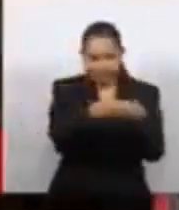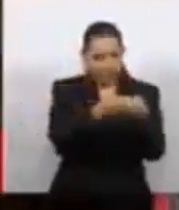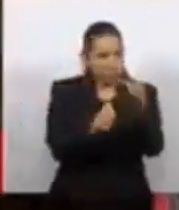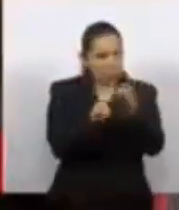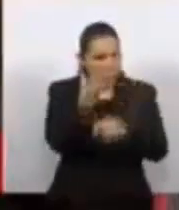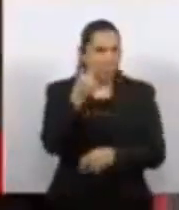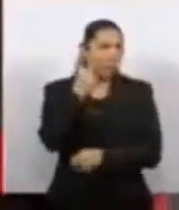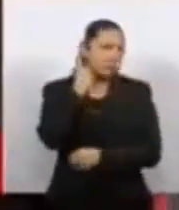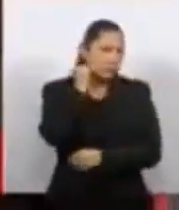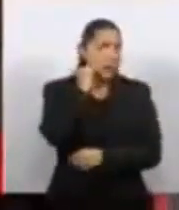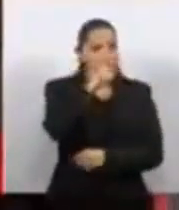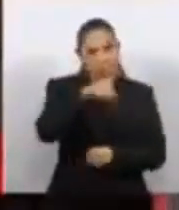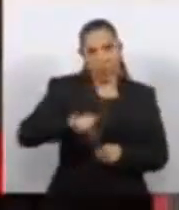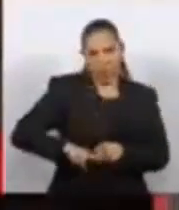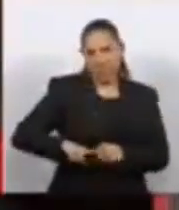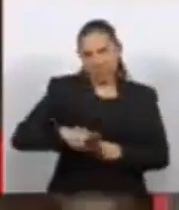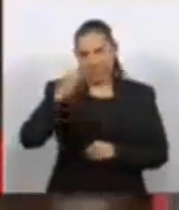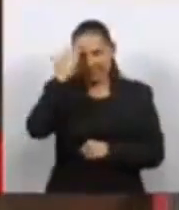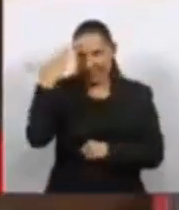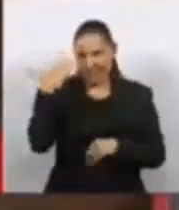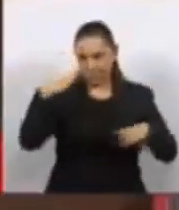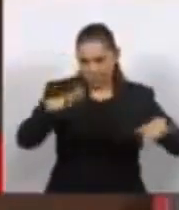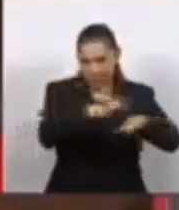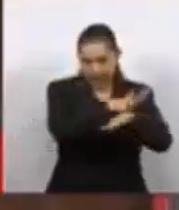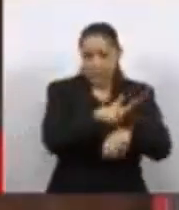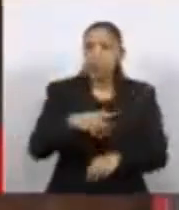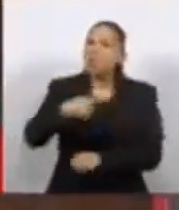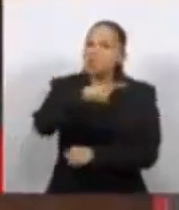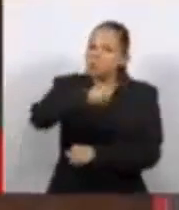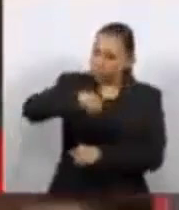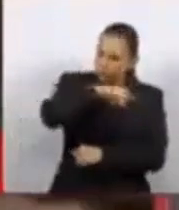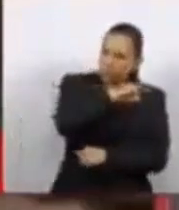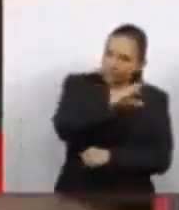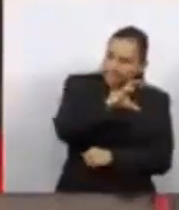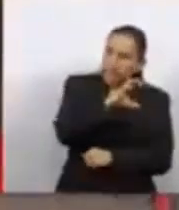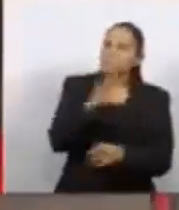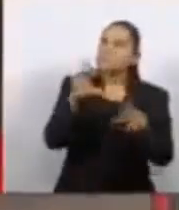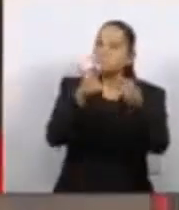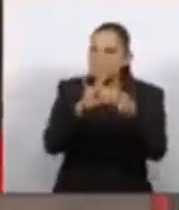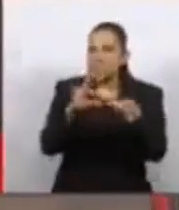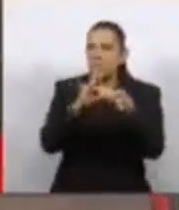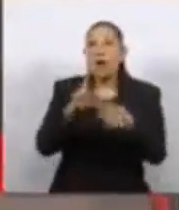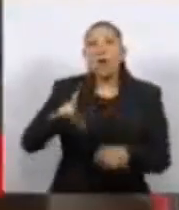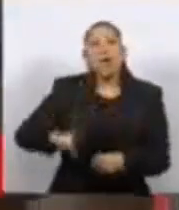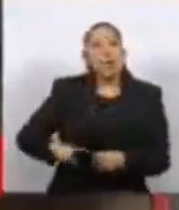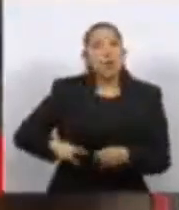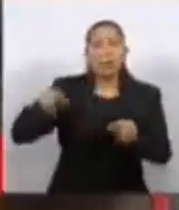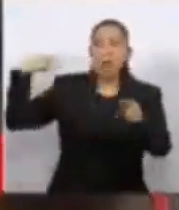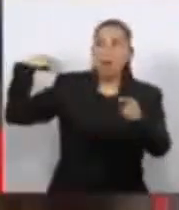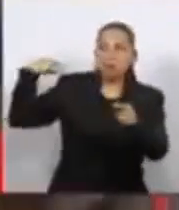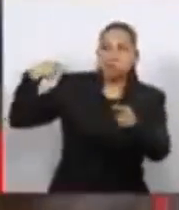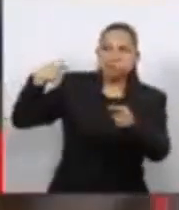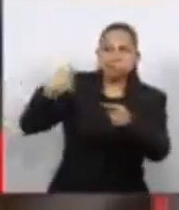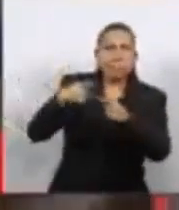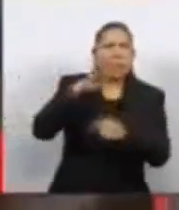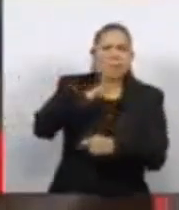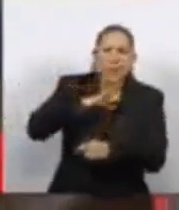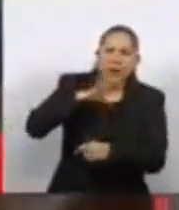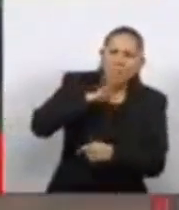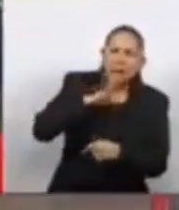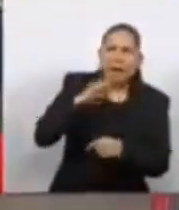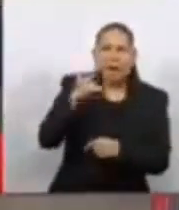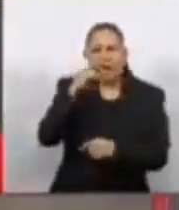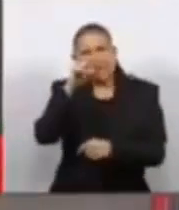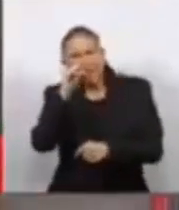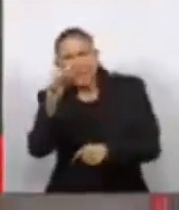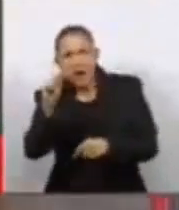esfuerzos orientados a revertir los años y los daños de los últimos sexenios para transformar al Estado mexicano y la vida